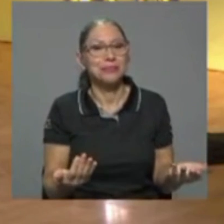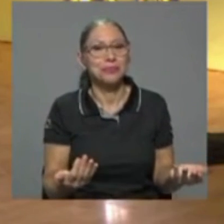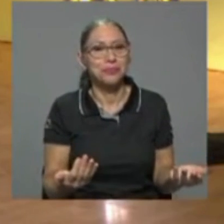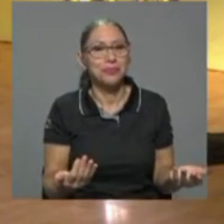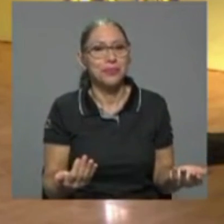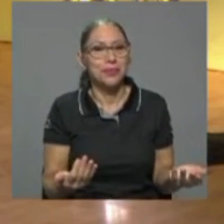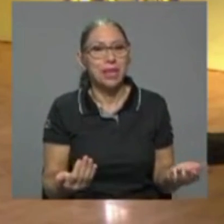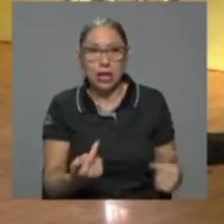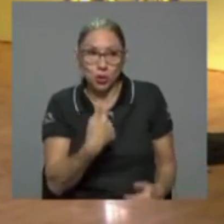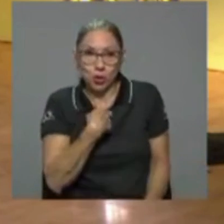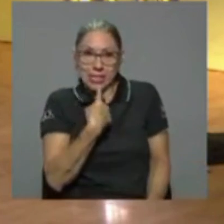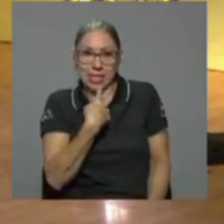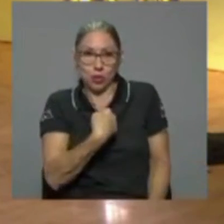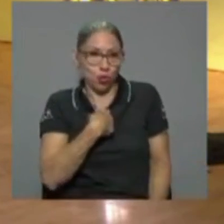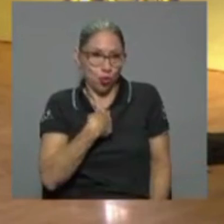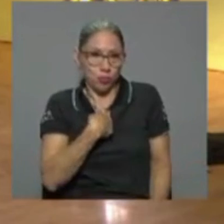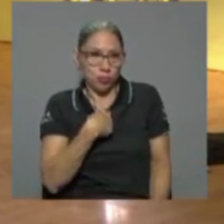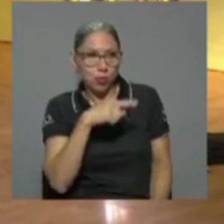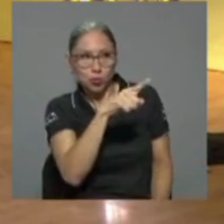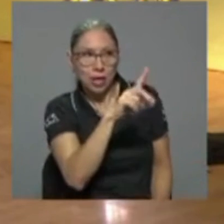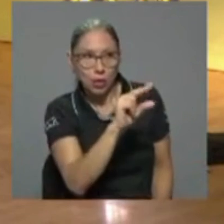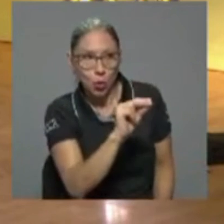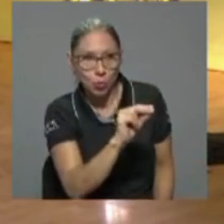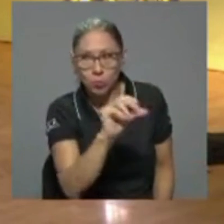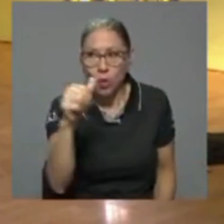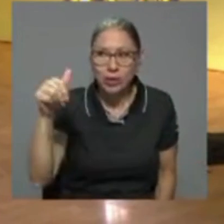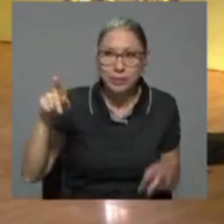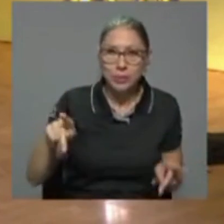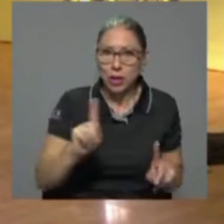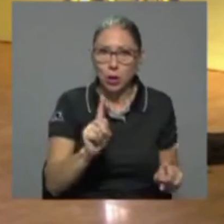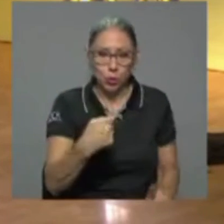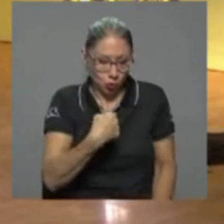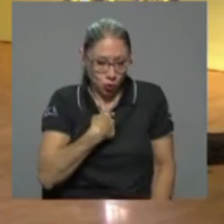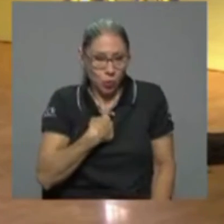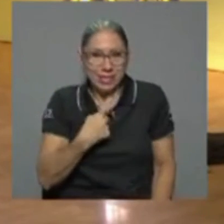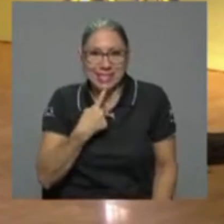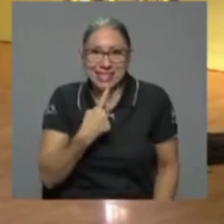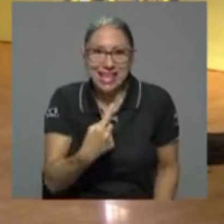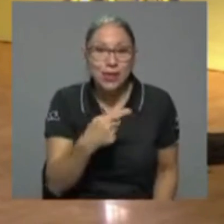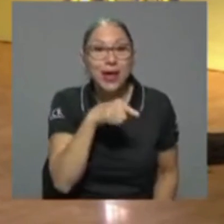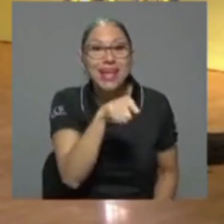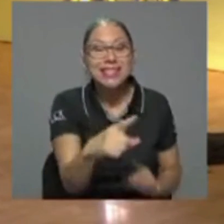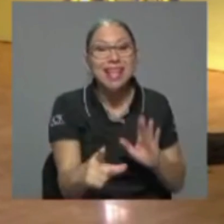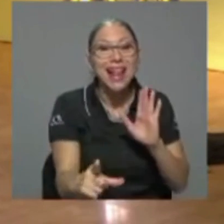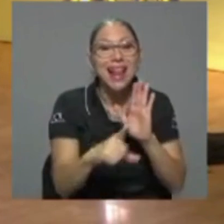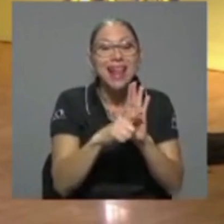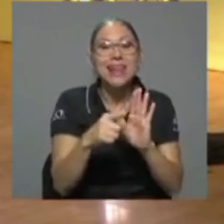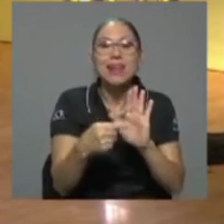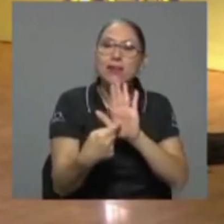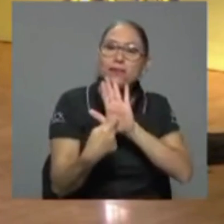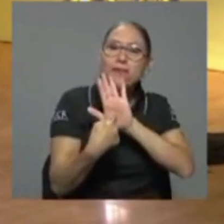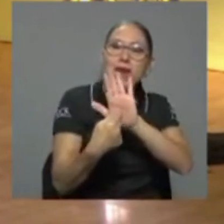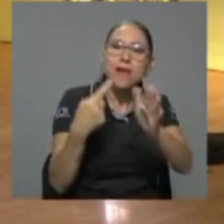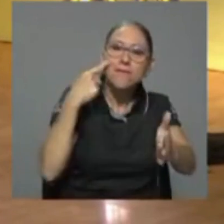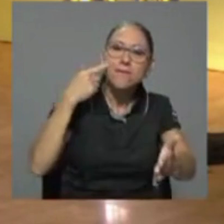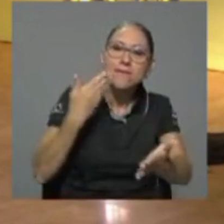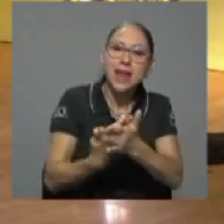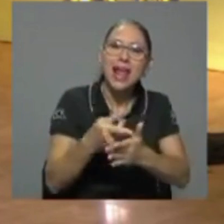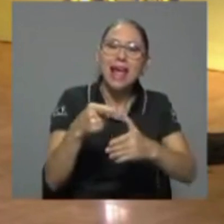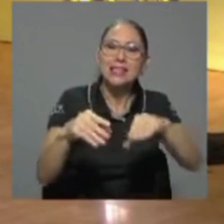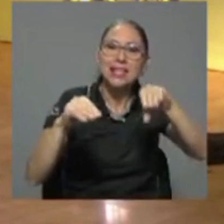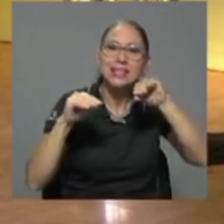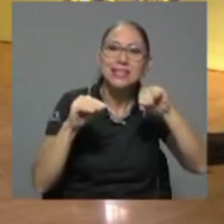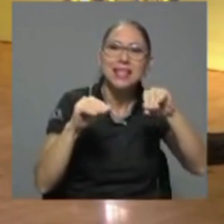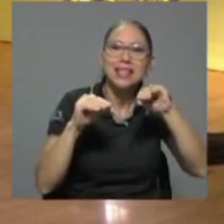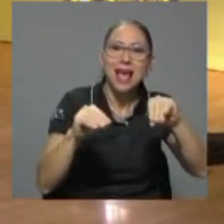refleja, y esto lo estoy diciendo yo, usted no, ni nadie más, refleja esa enseñanza y esa sensibilidad